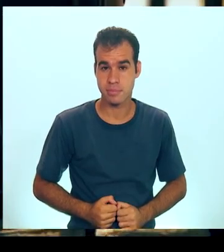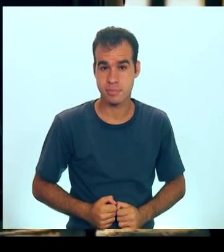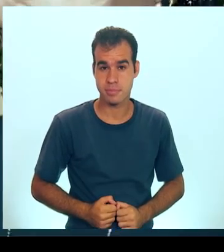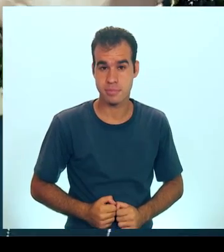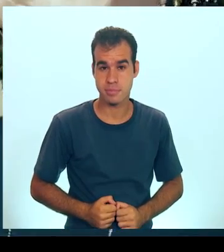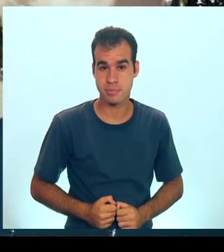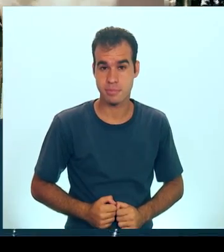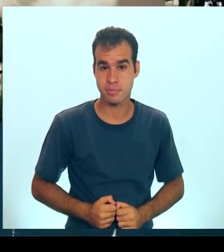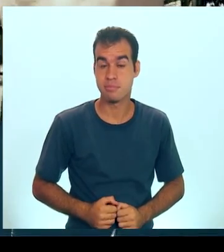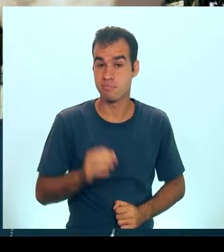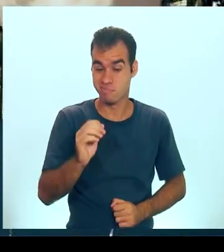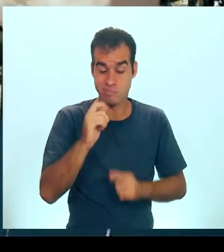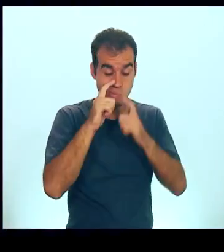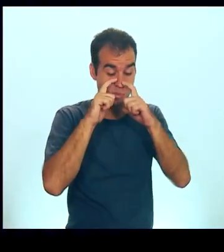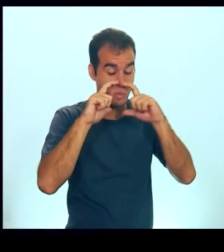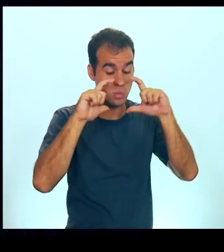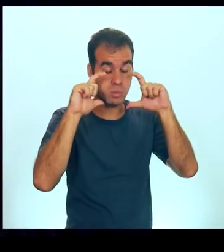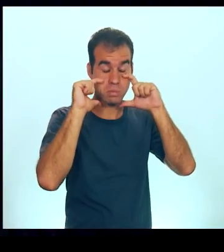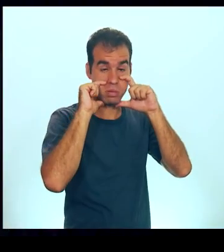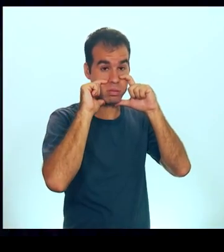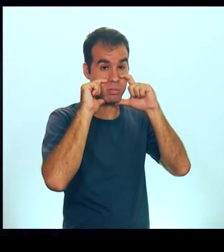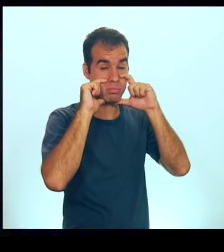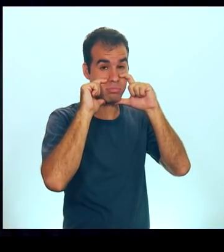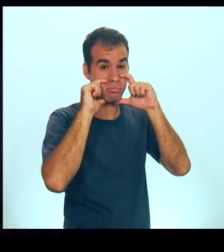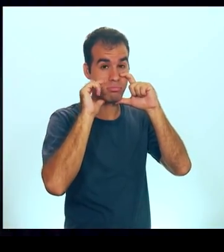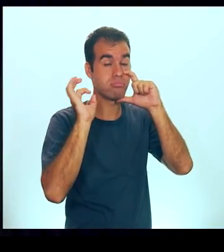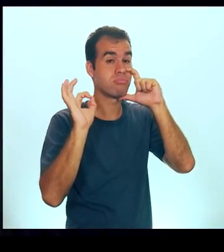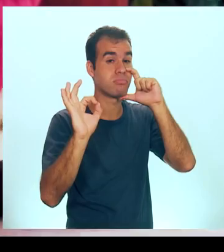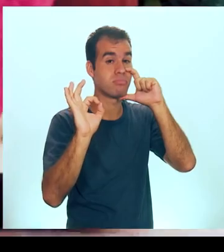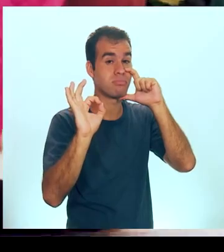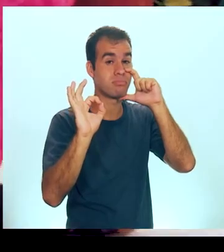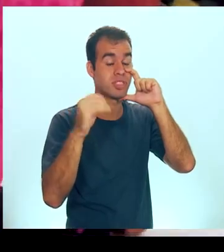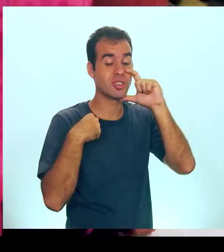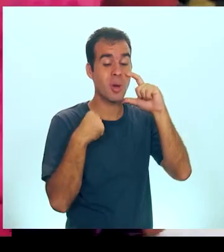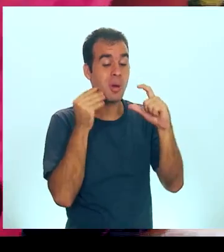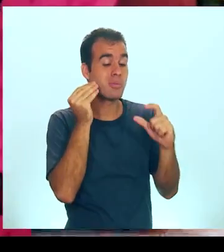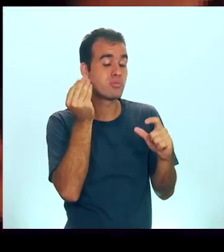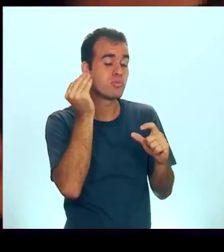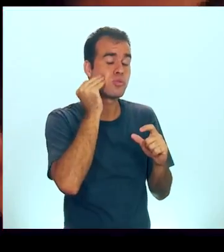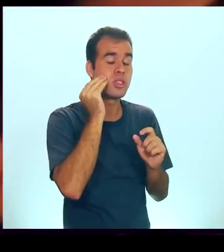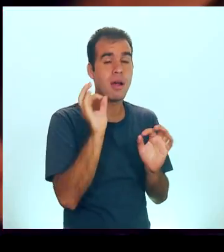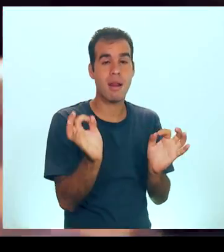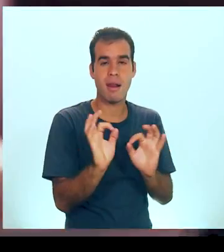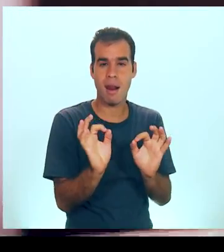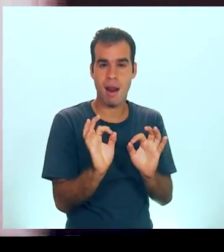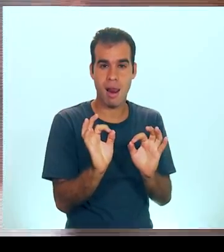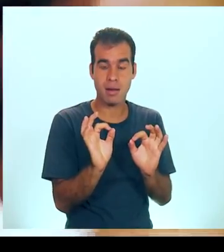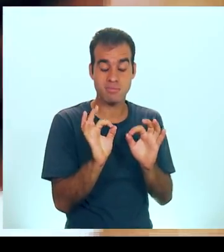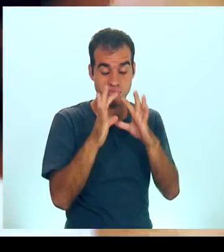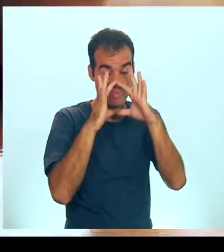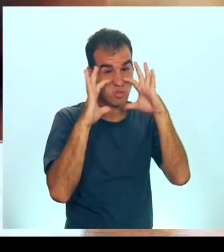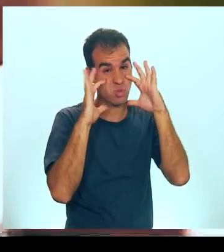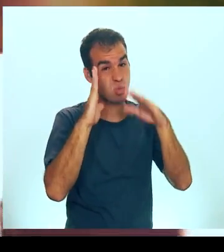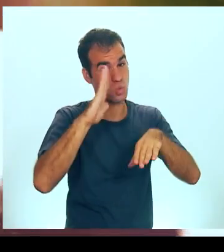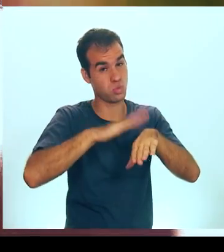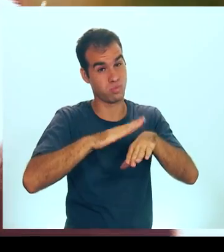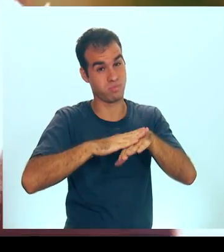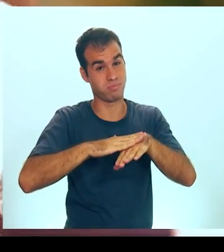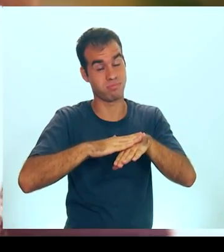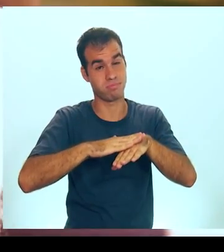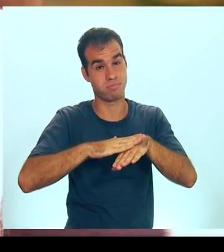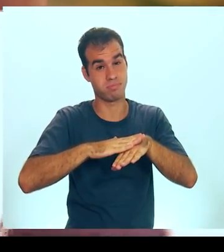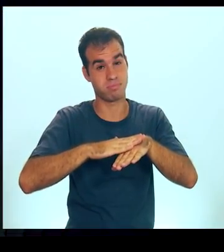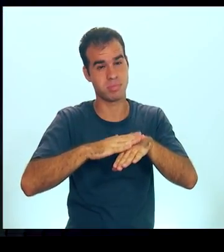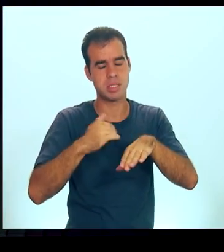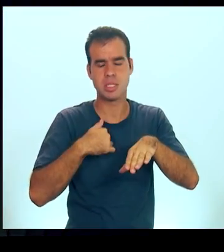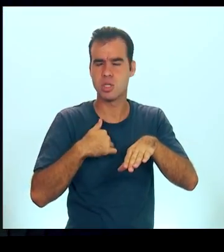debajo de él tu boca. Mi beso, que no te toca, se detiene ante ese velo. En mi desmayado